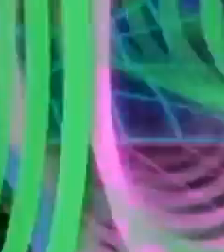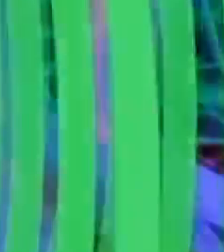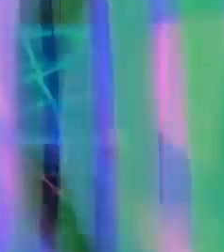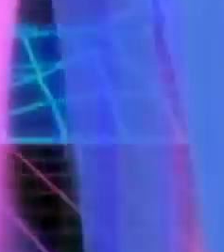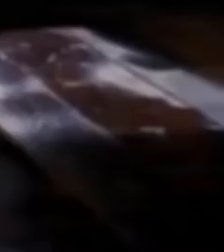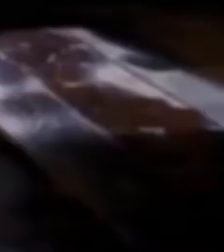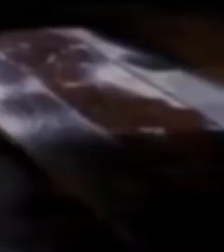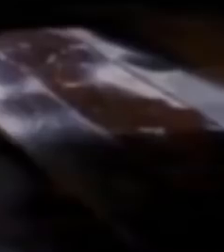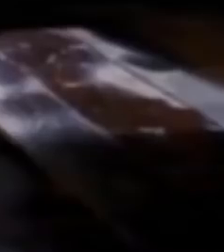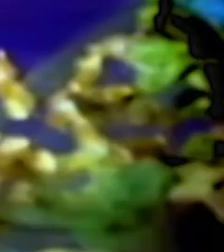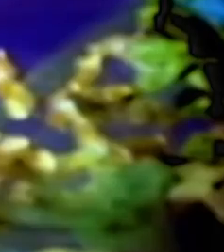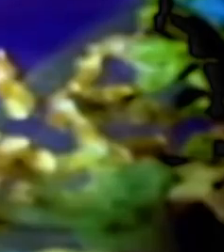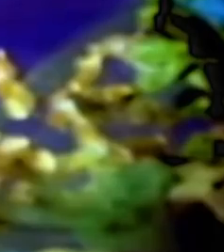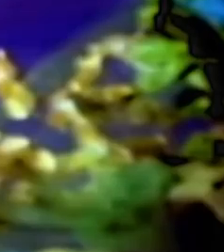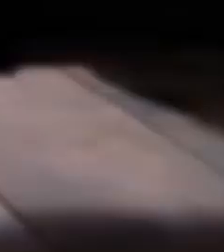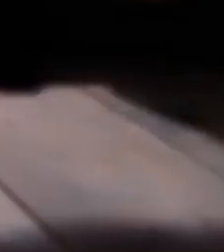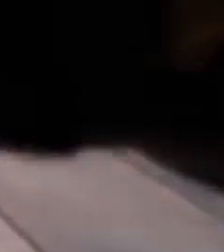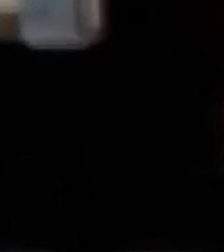en Planeta Pop.